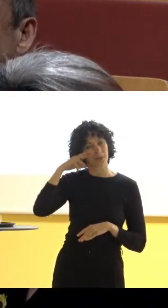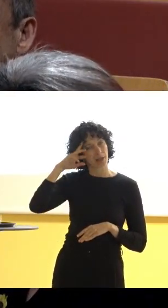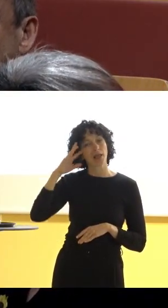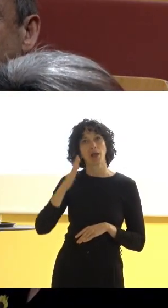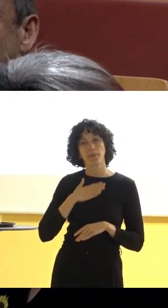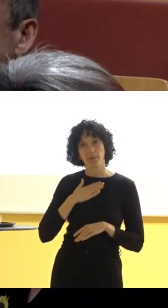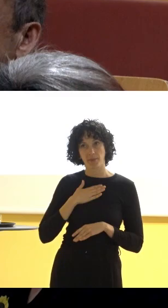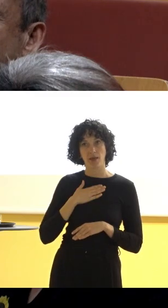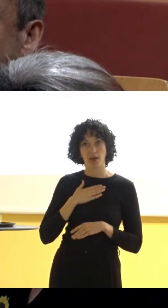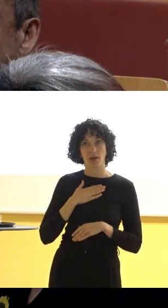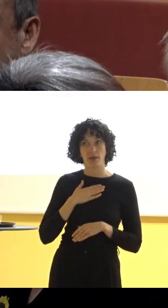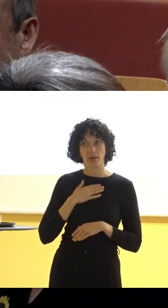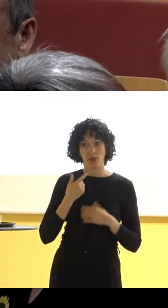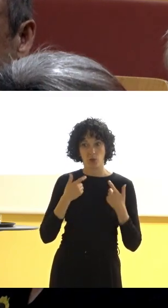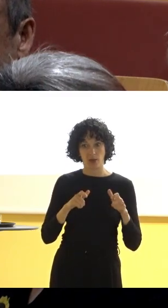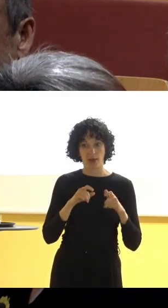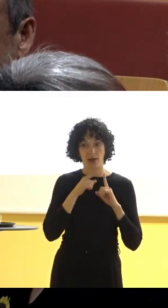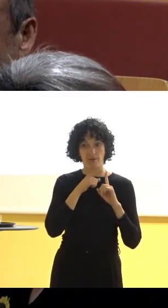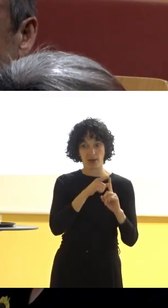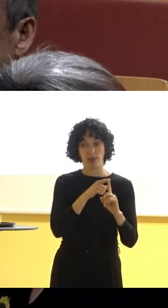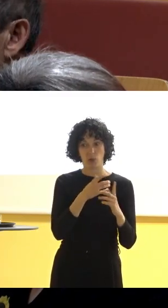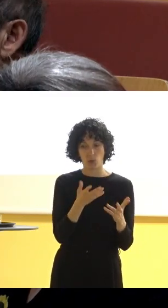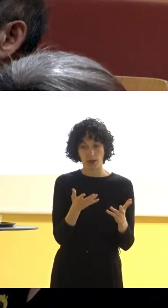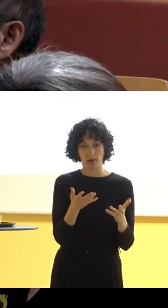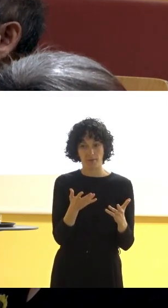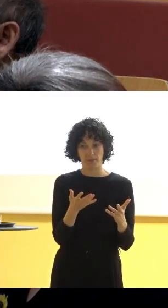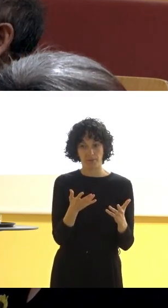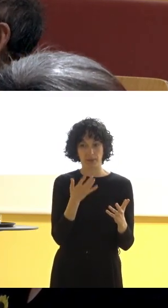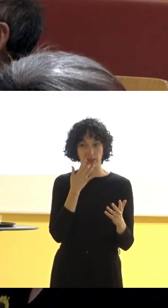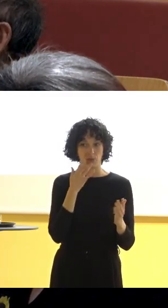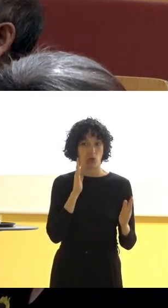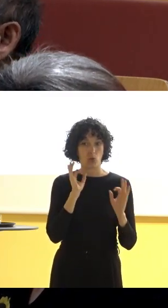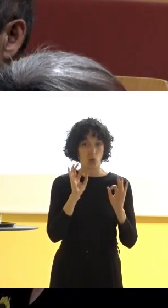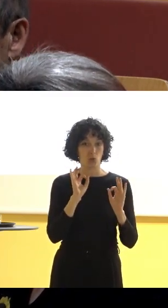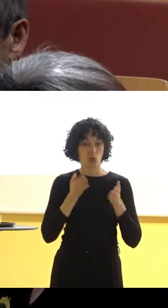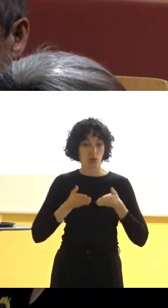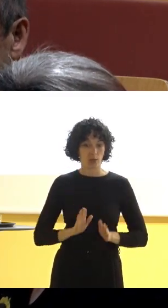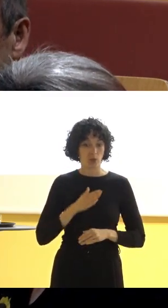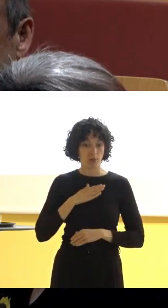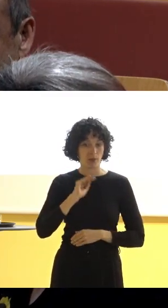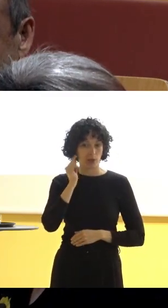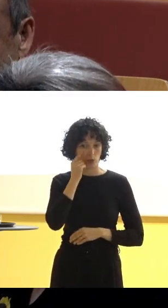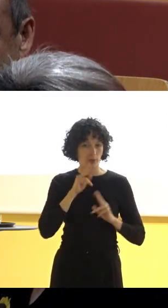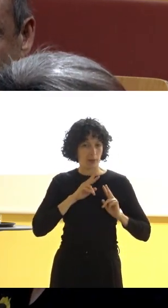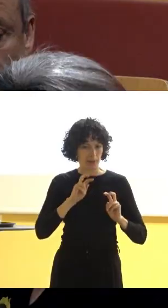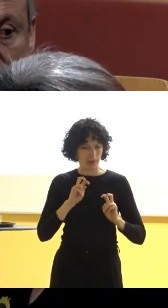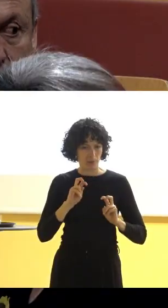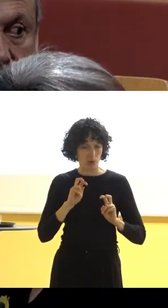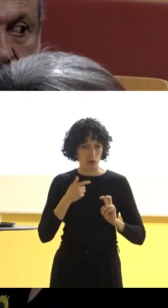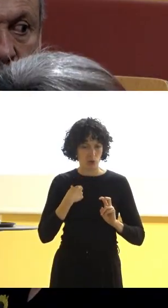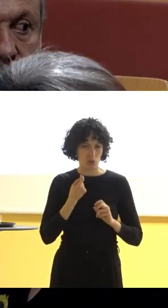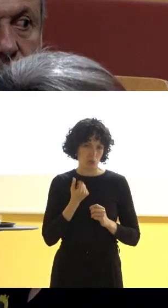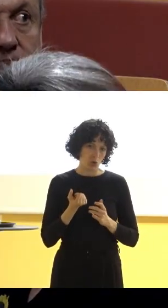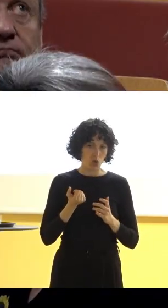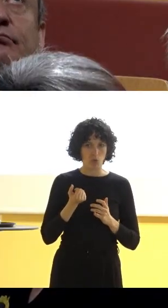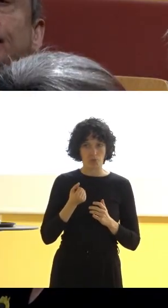tengo de las unidades de referencia al inicio del diagnóstico de mi hijo, yo me quedé un